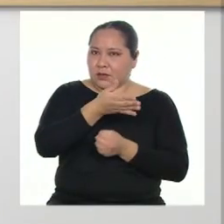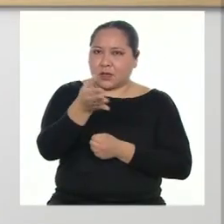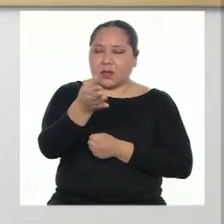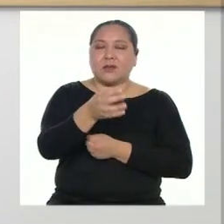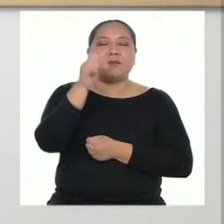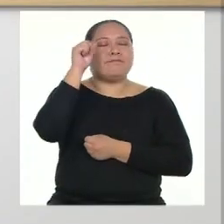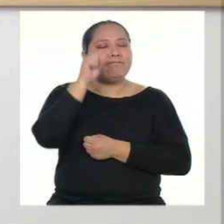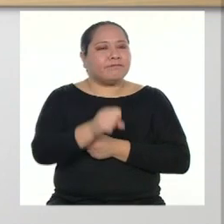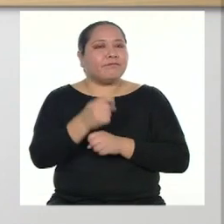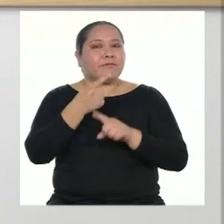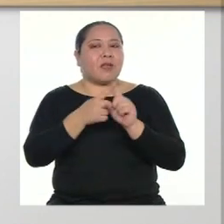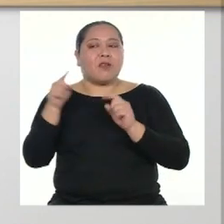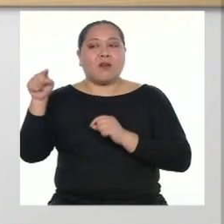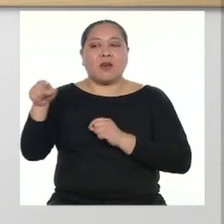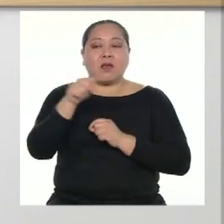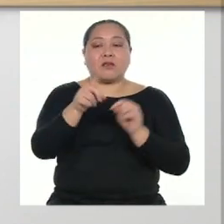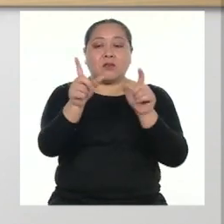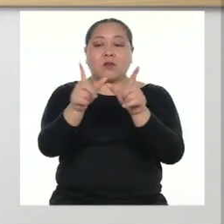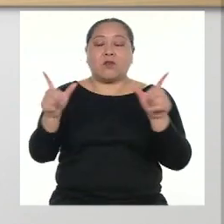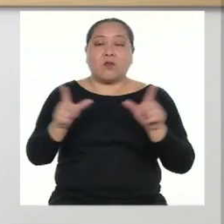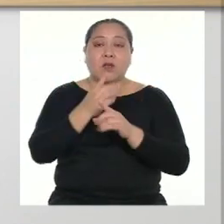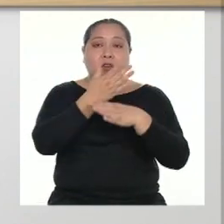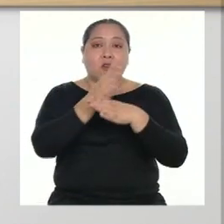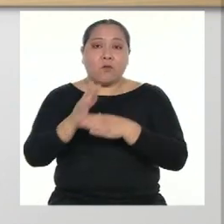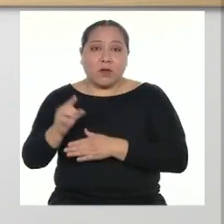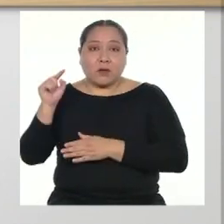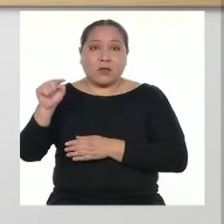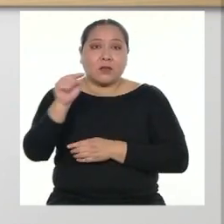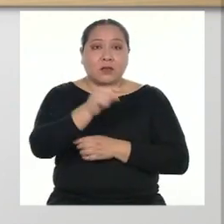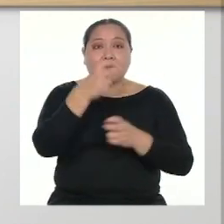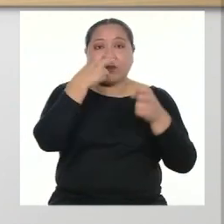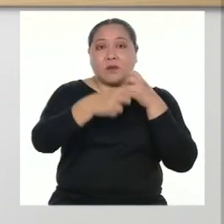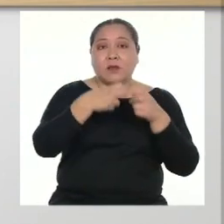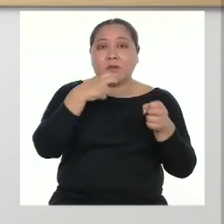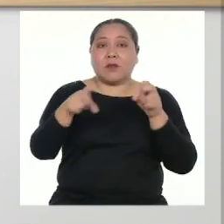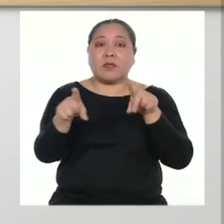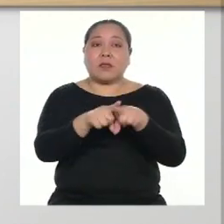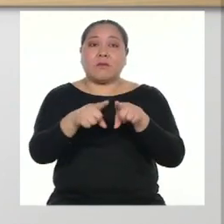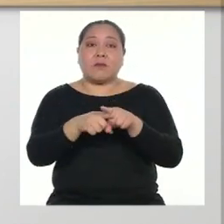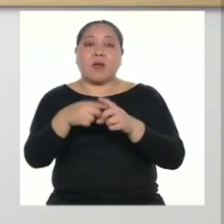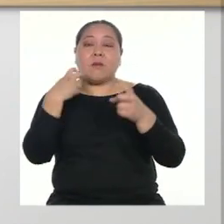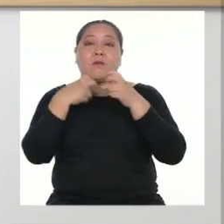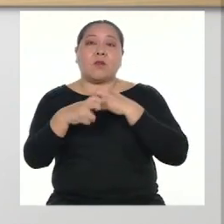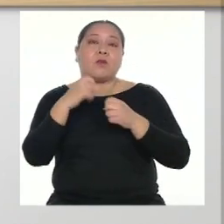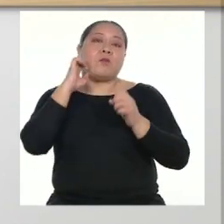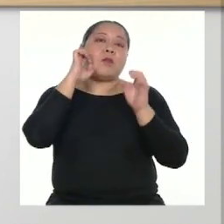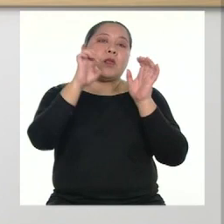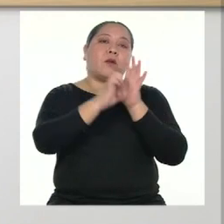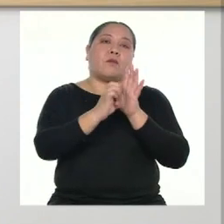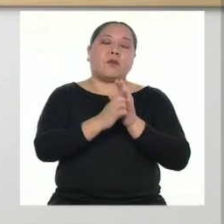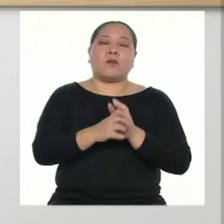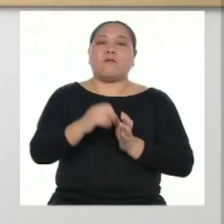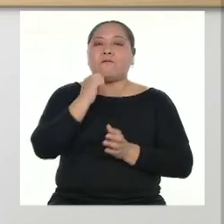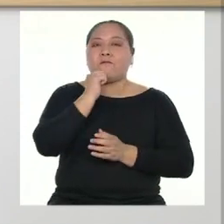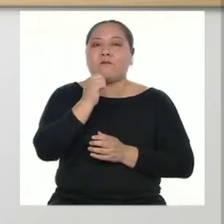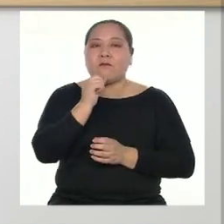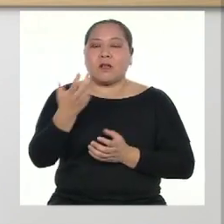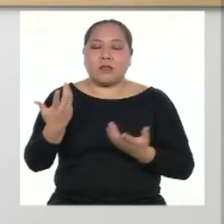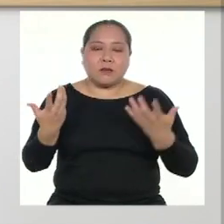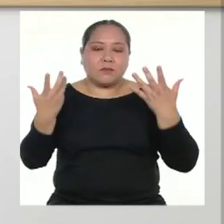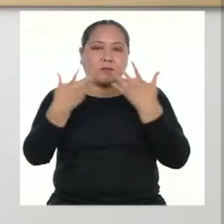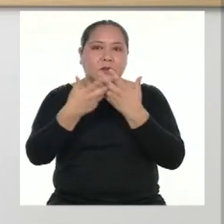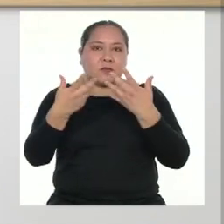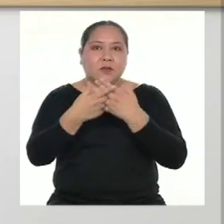pero así como estas ciudades comparten ese factor, también tienen problemas como la falta de integridad en